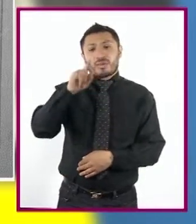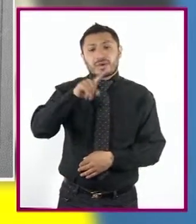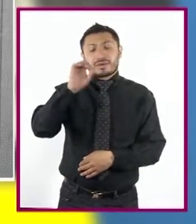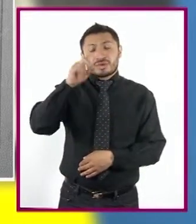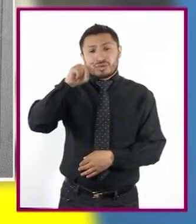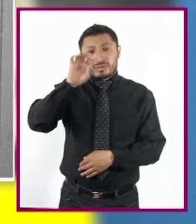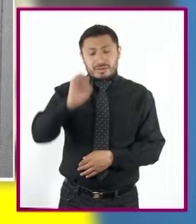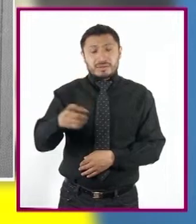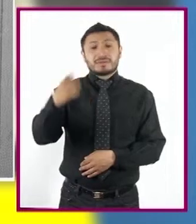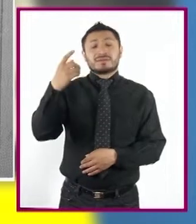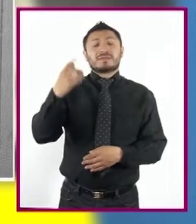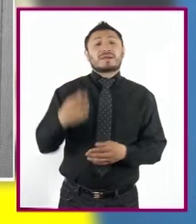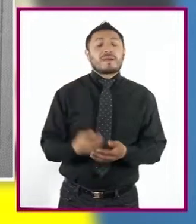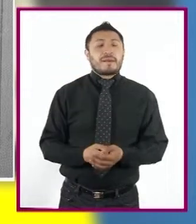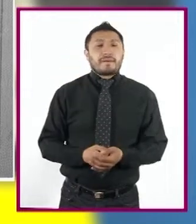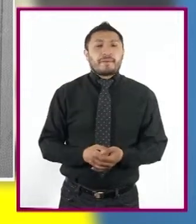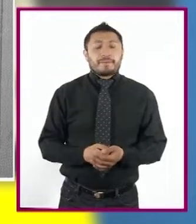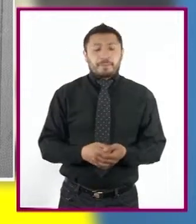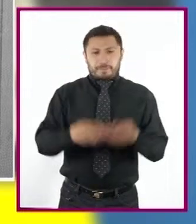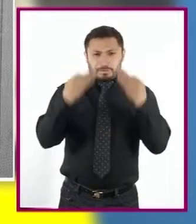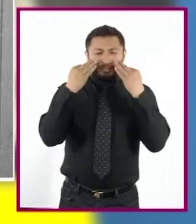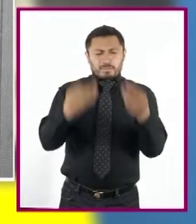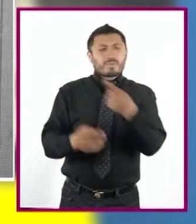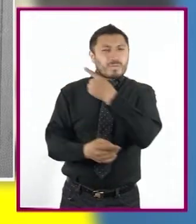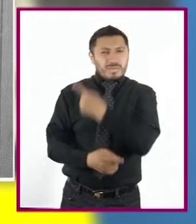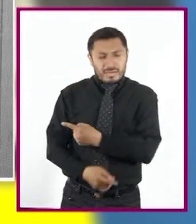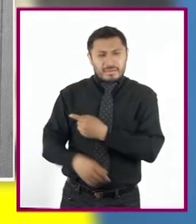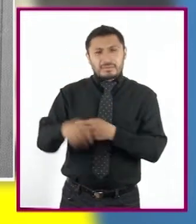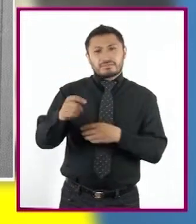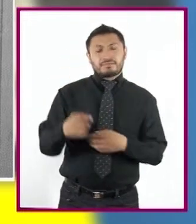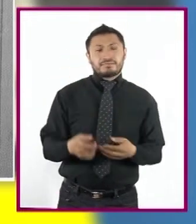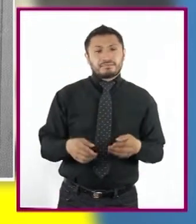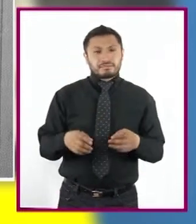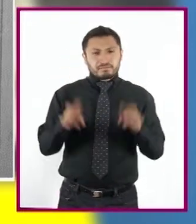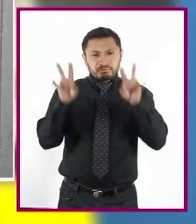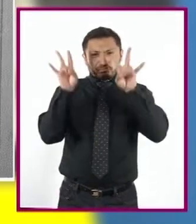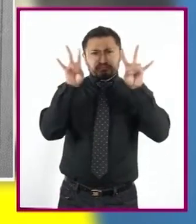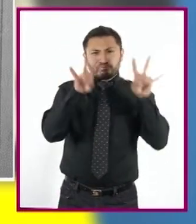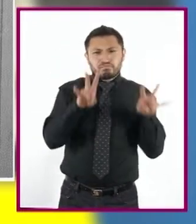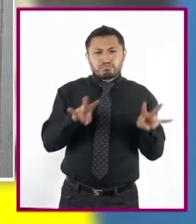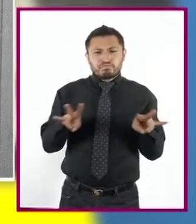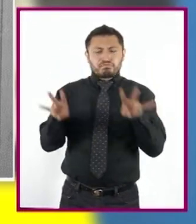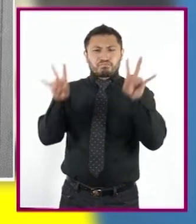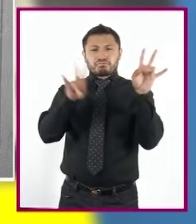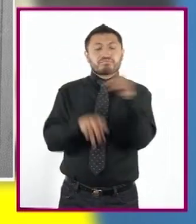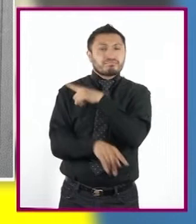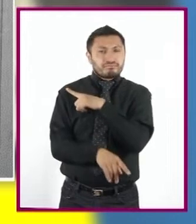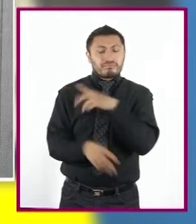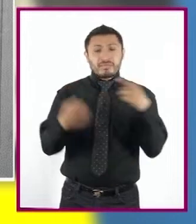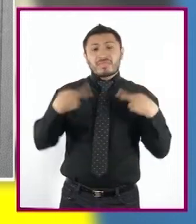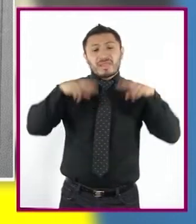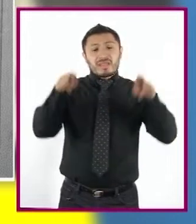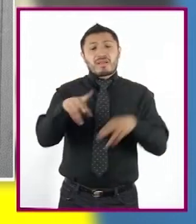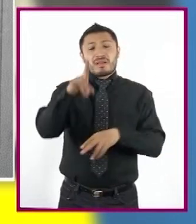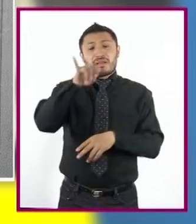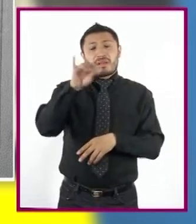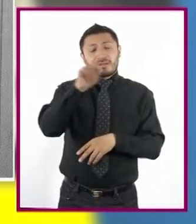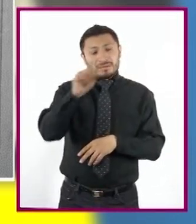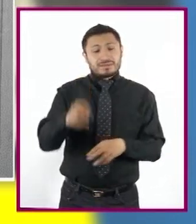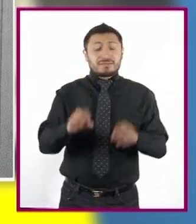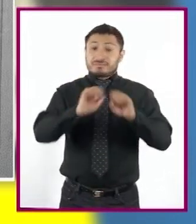de 1890. Fijen su atención en cada detalle. La representación de Porfirio Díaz es